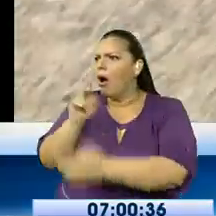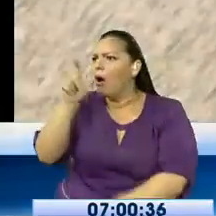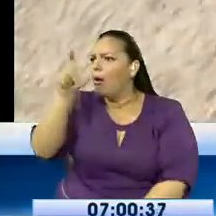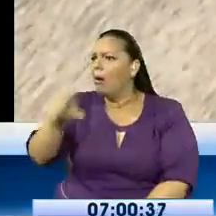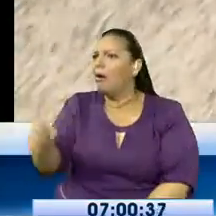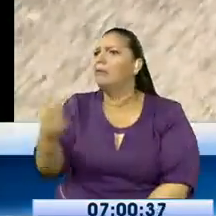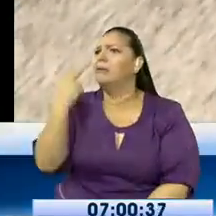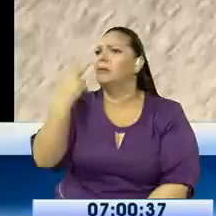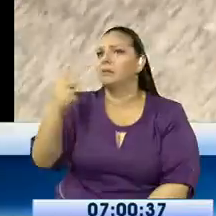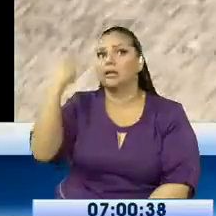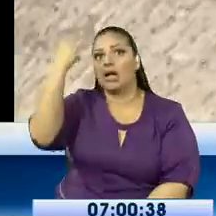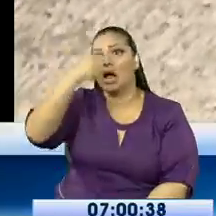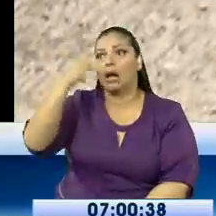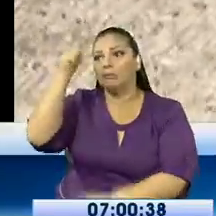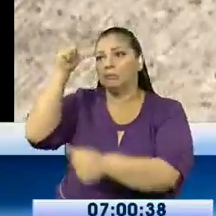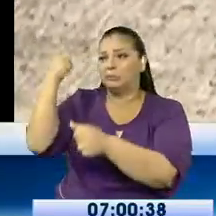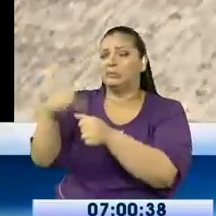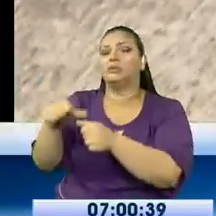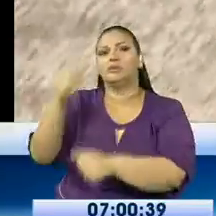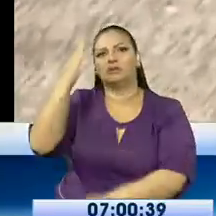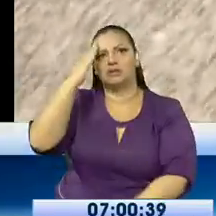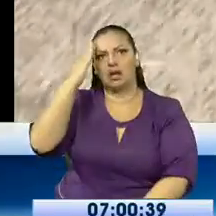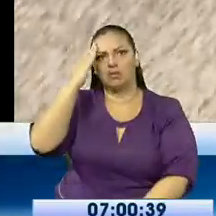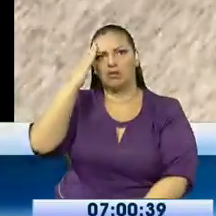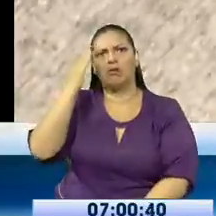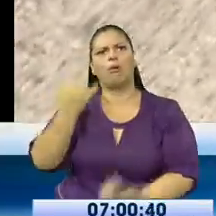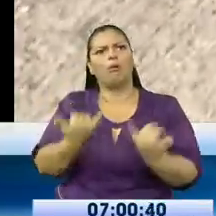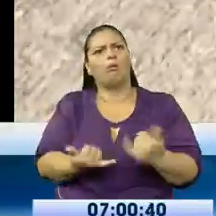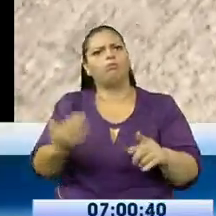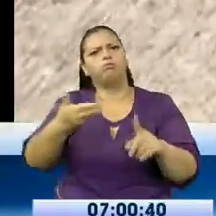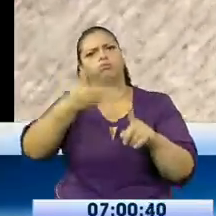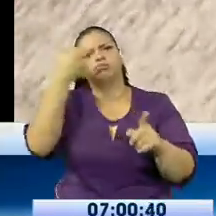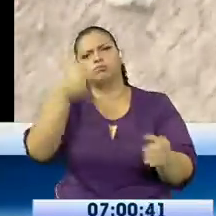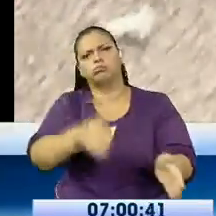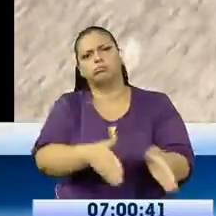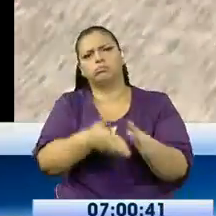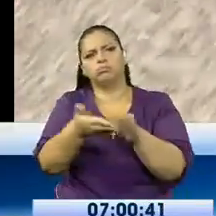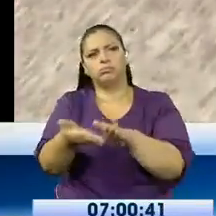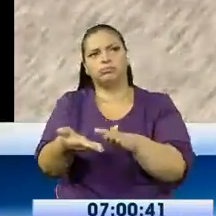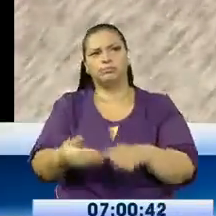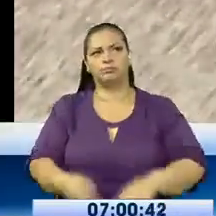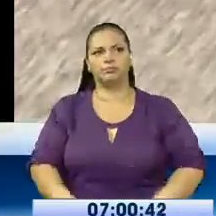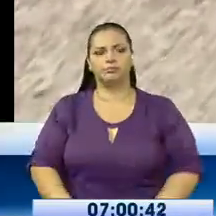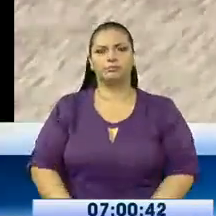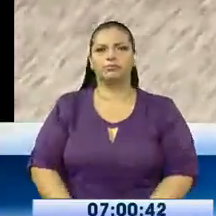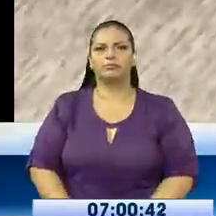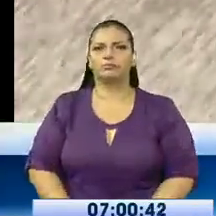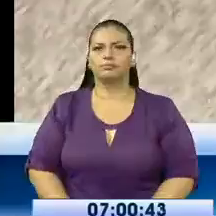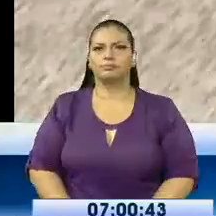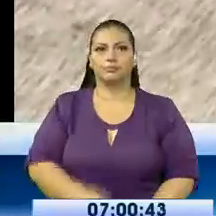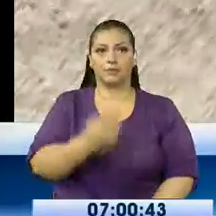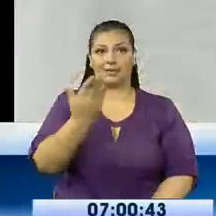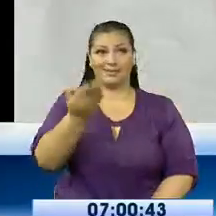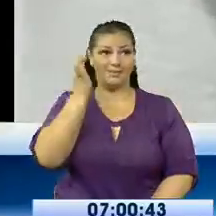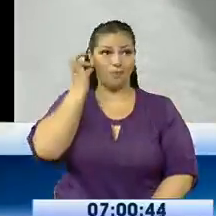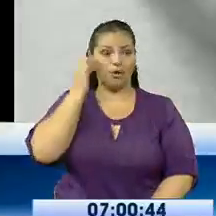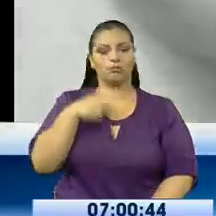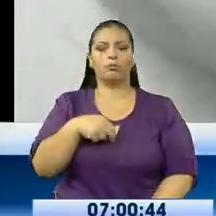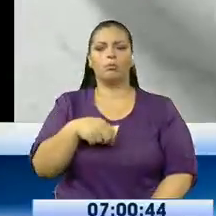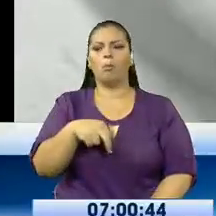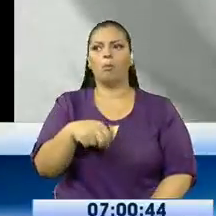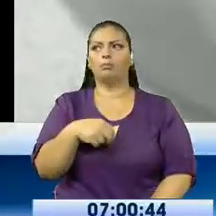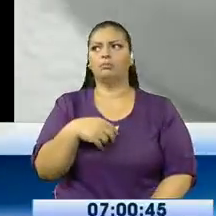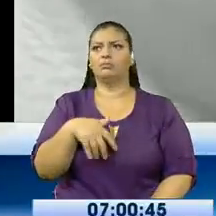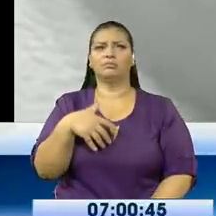El paso raudo era más que evidente. A esta moradora le resultaba incómodo caminar por la zona del crimen. Asegura